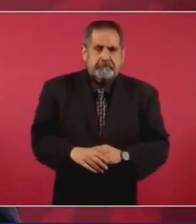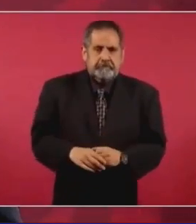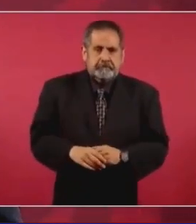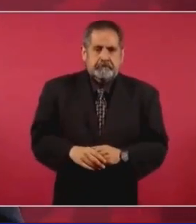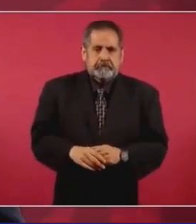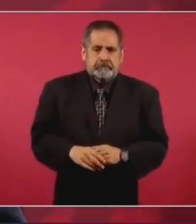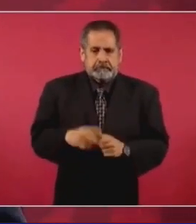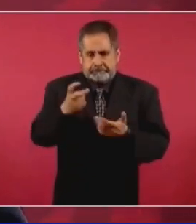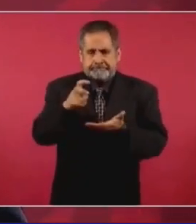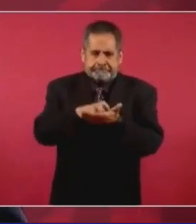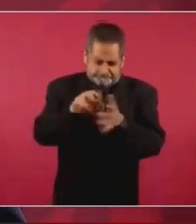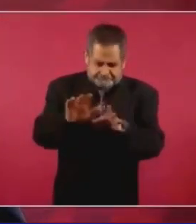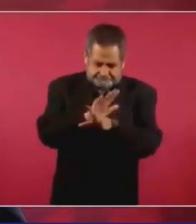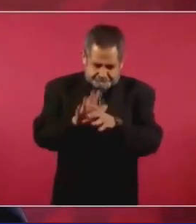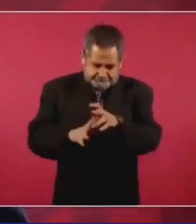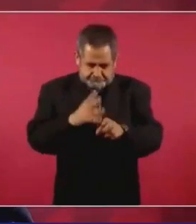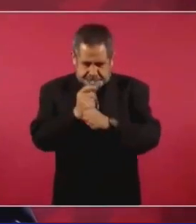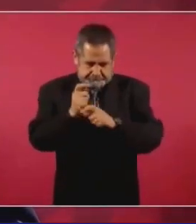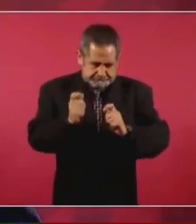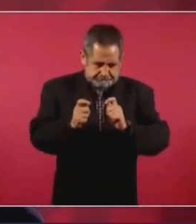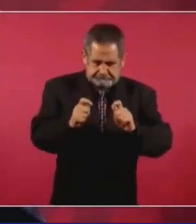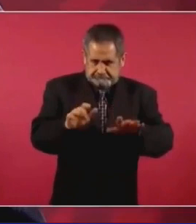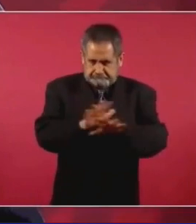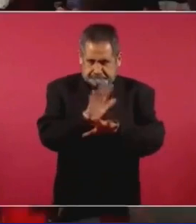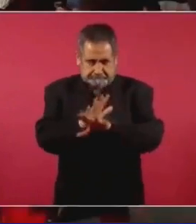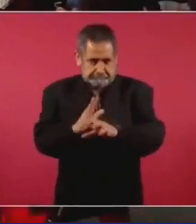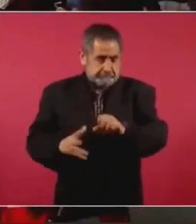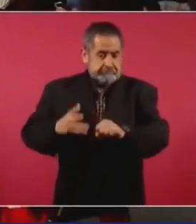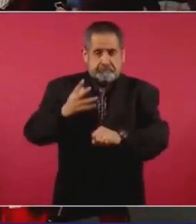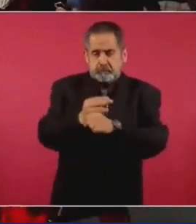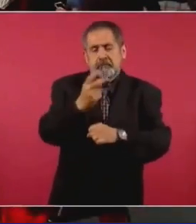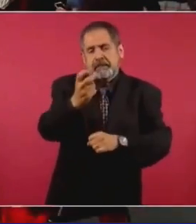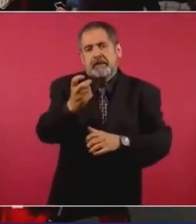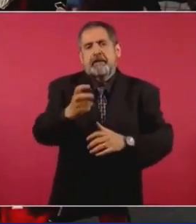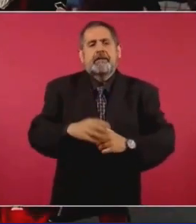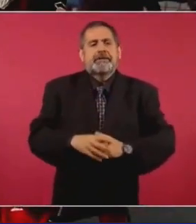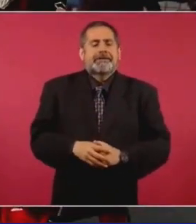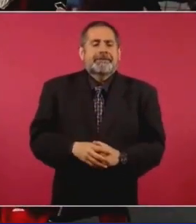Fue de las reformas que llevamos a cabo.